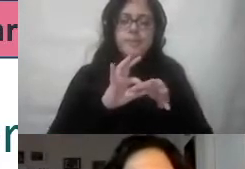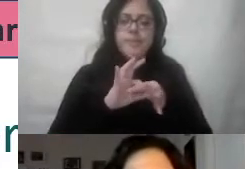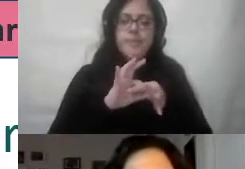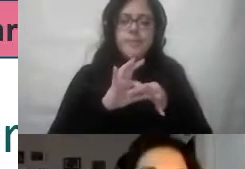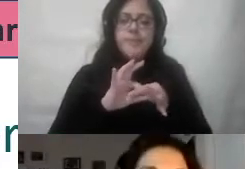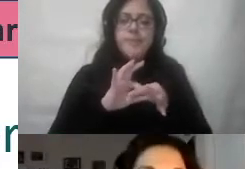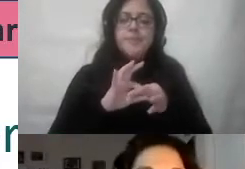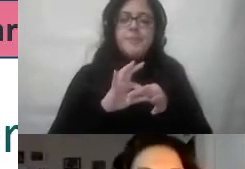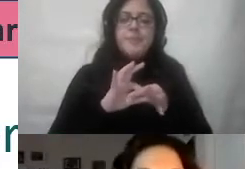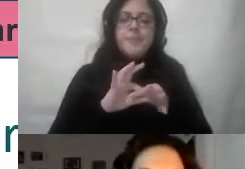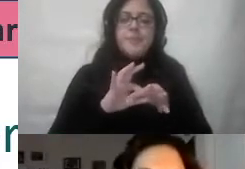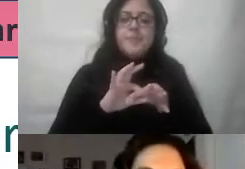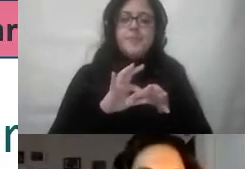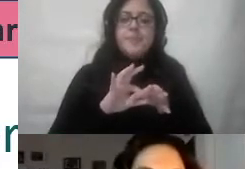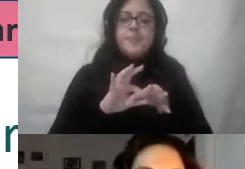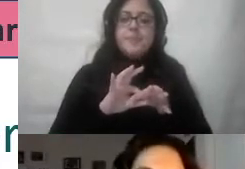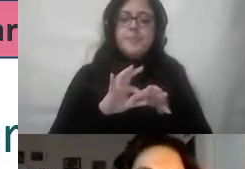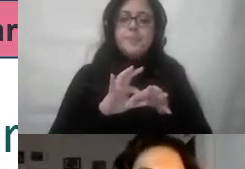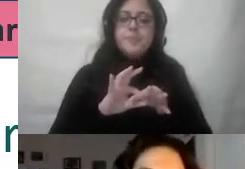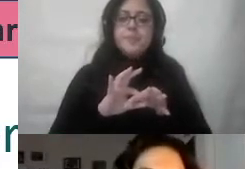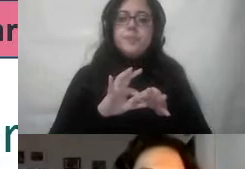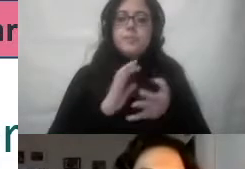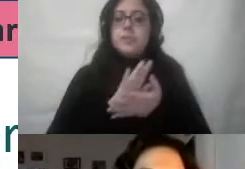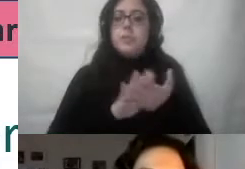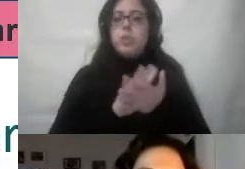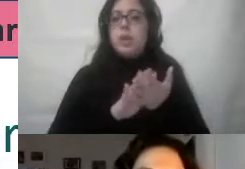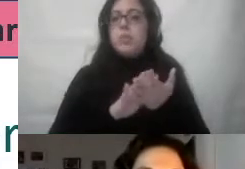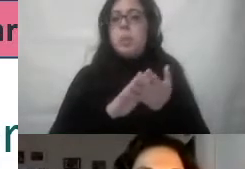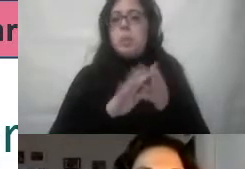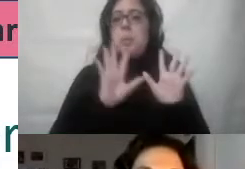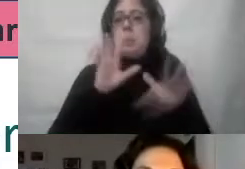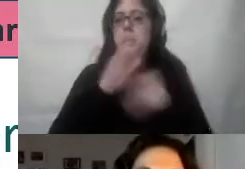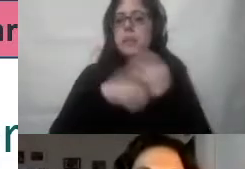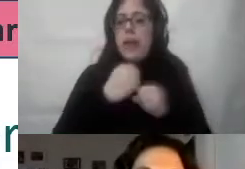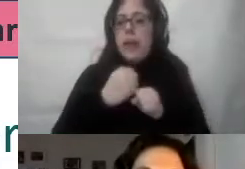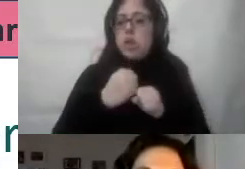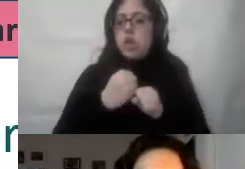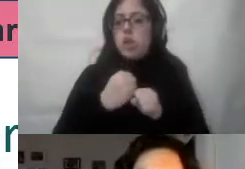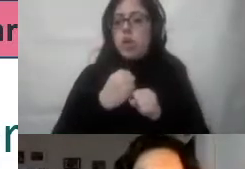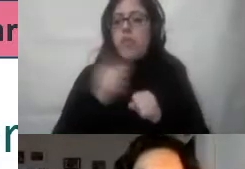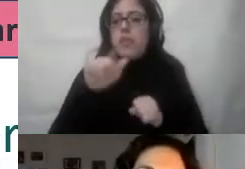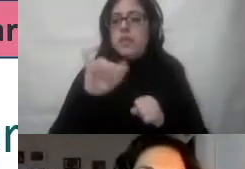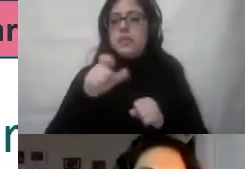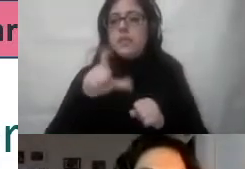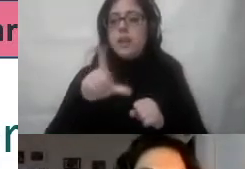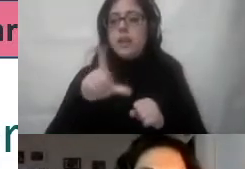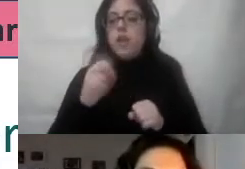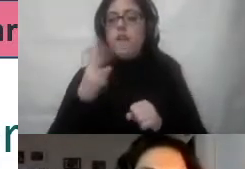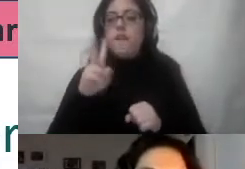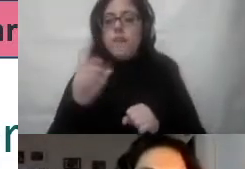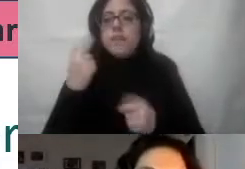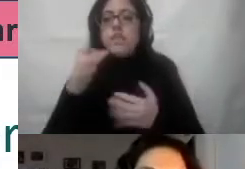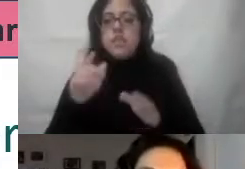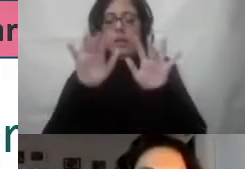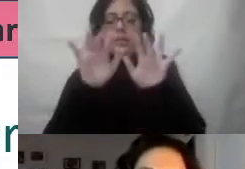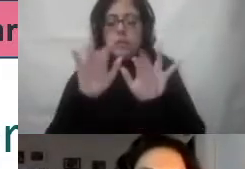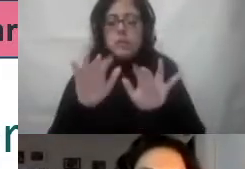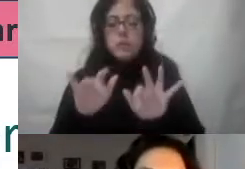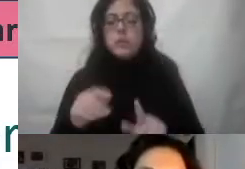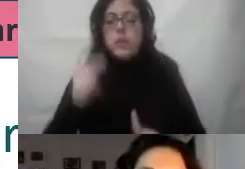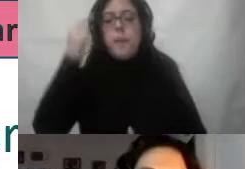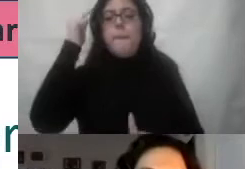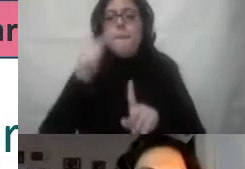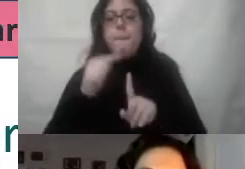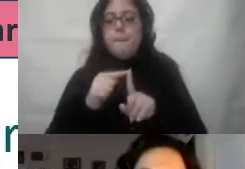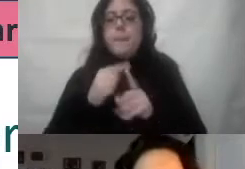las primeras décadas del siglo XX, ¿ya? Y redactamos a partir de los objetivos que estaban puestos, digamos, en el currículum,